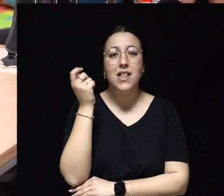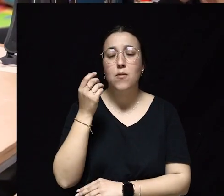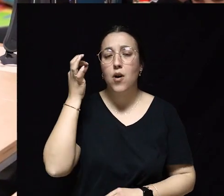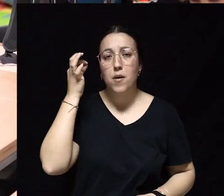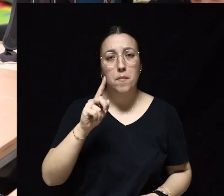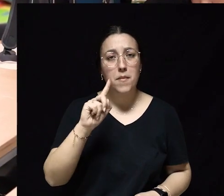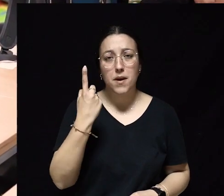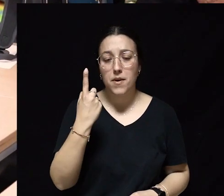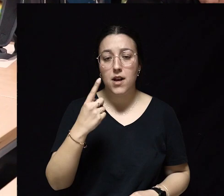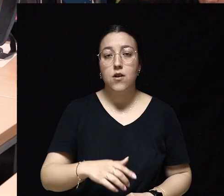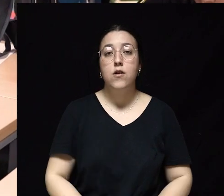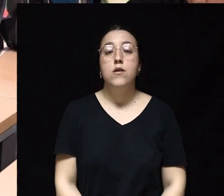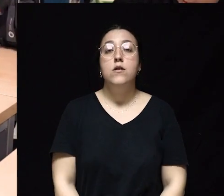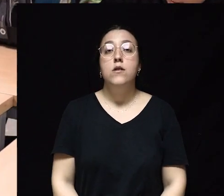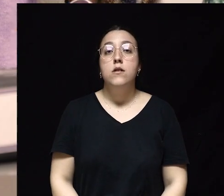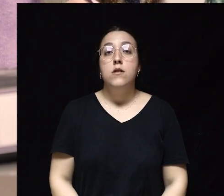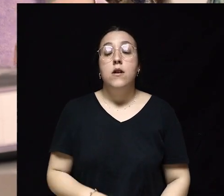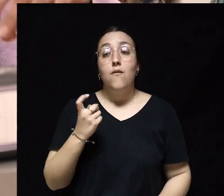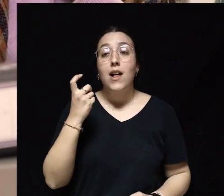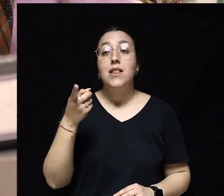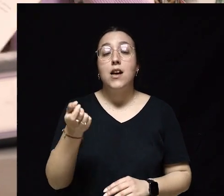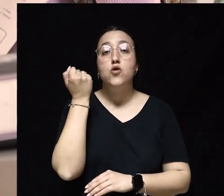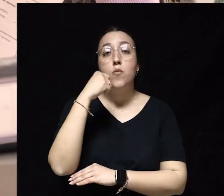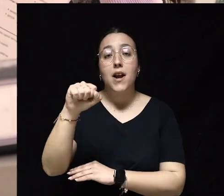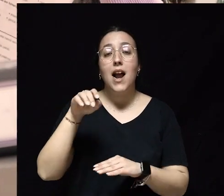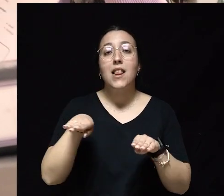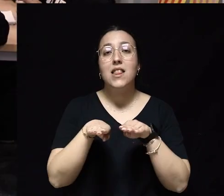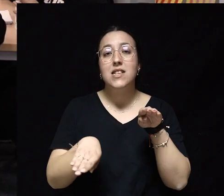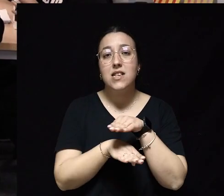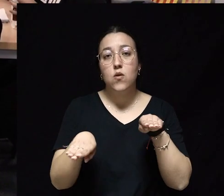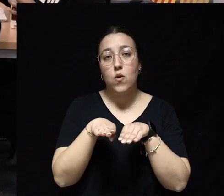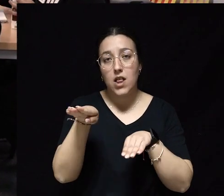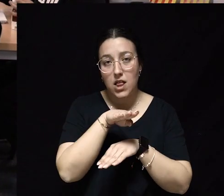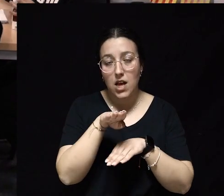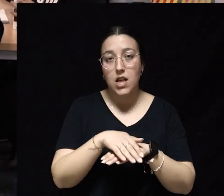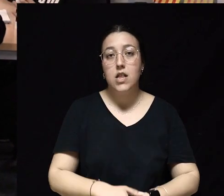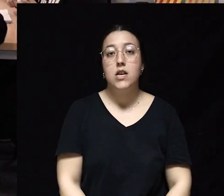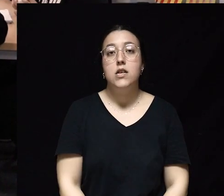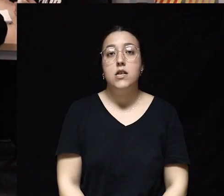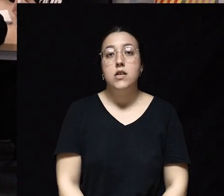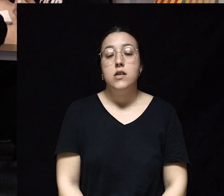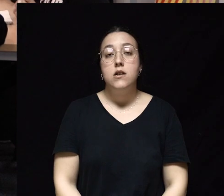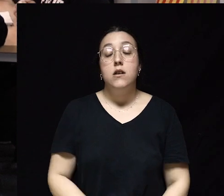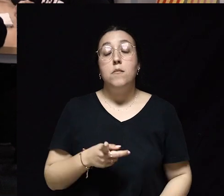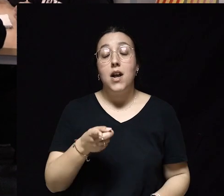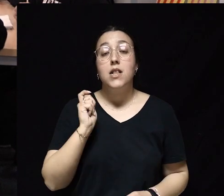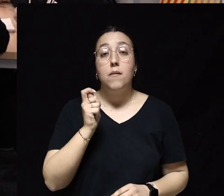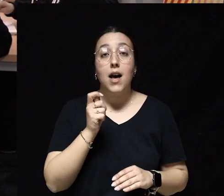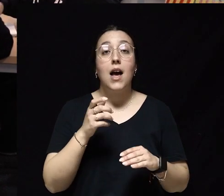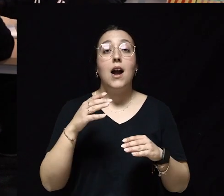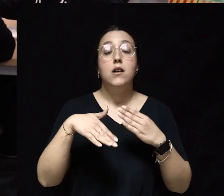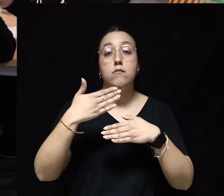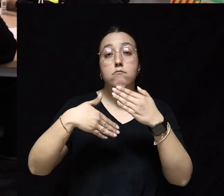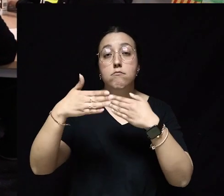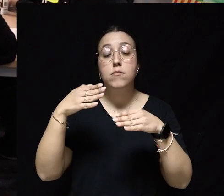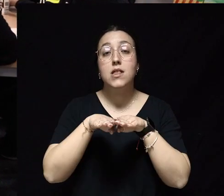investigación pedagógica, que intenta superar las desigualdades, no solo describirlas, puesto que trabajar en superar las desigualdades